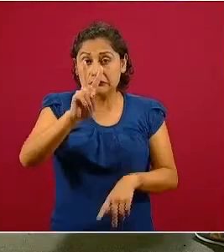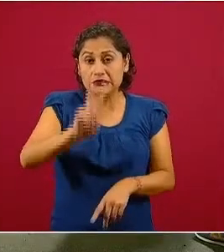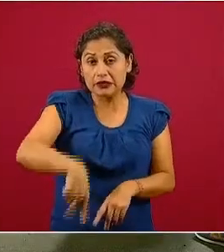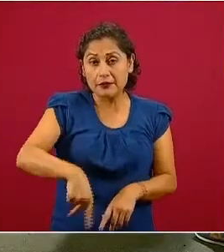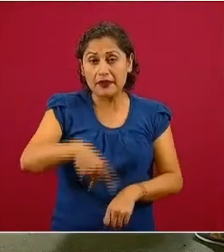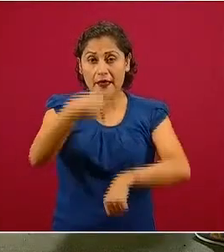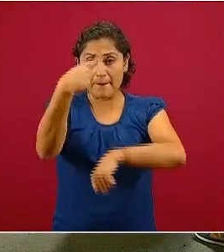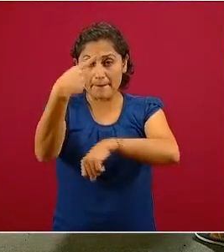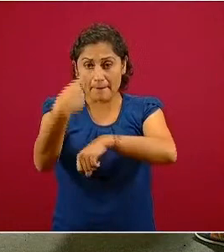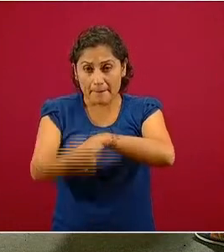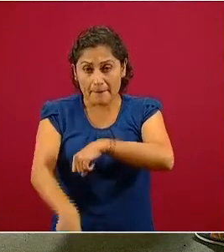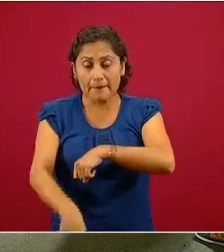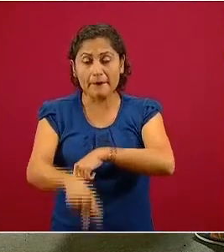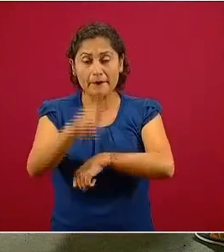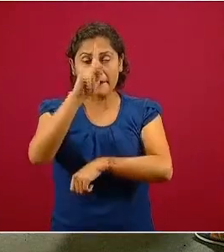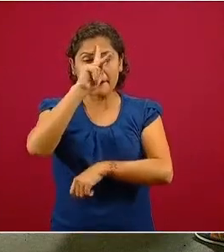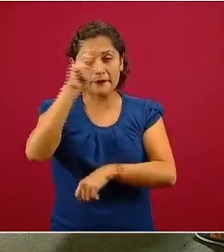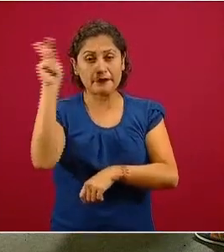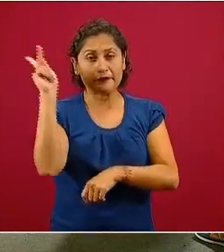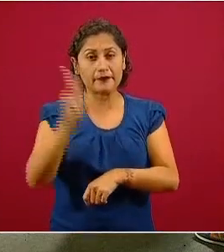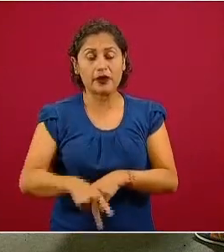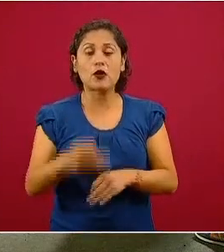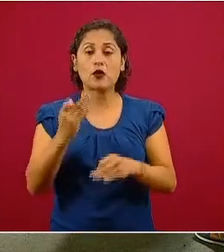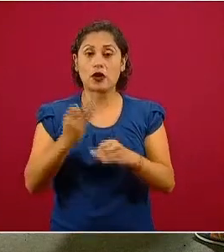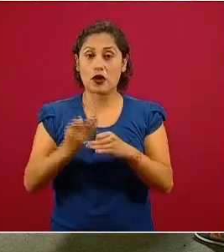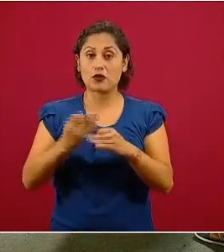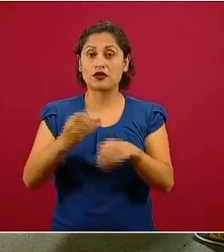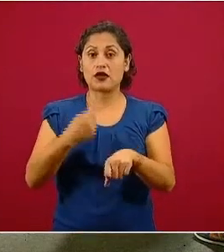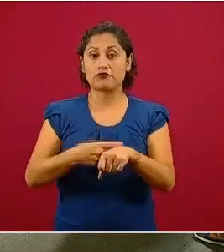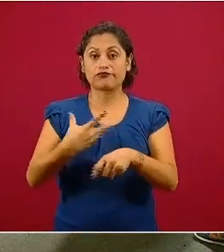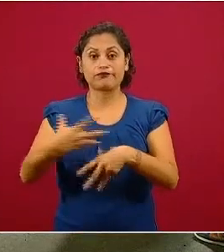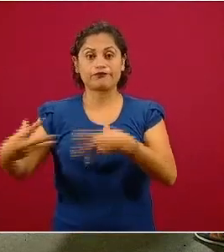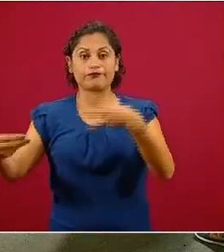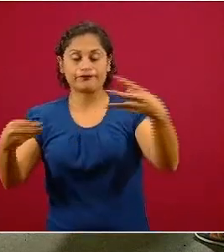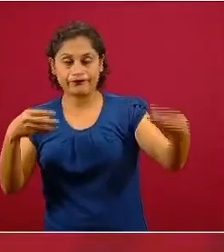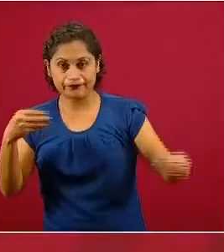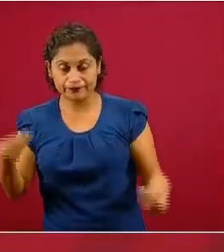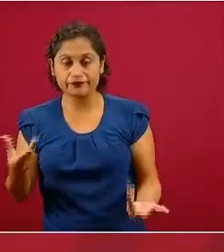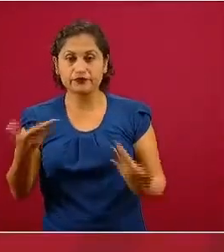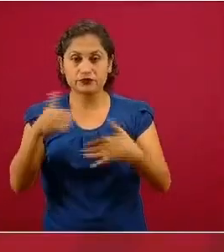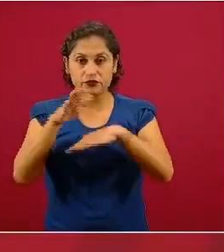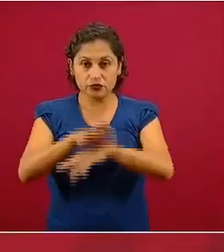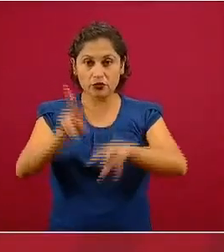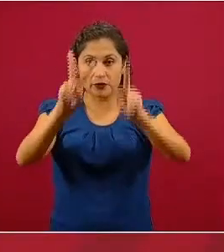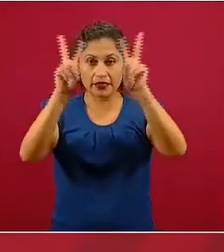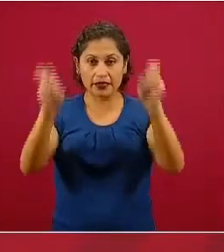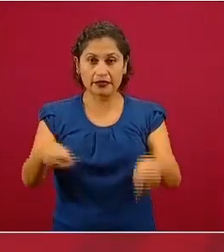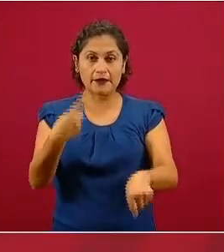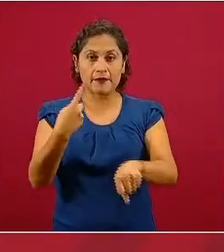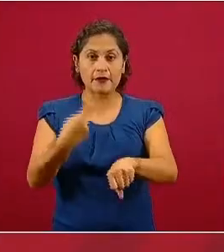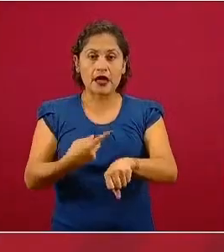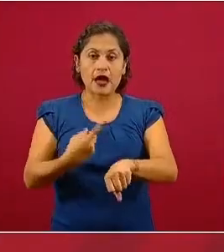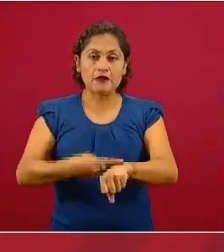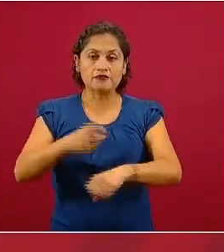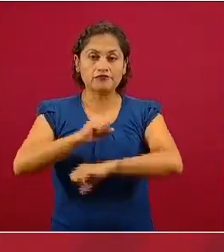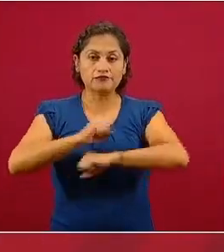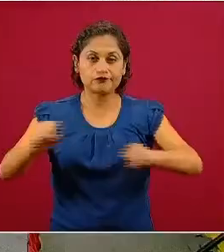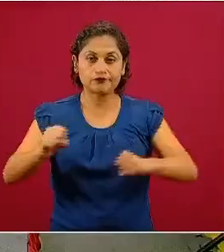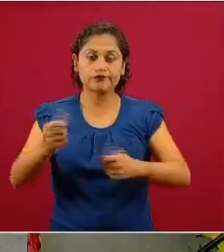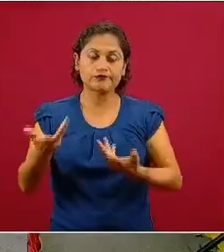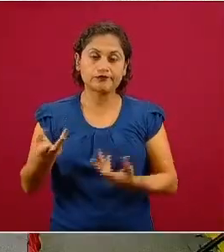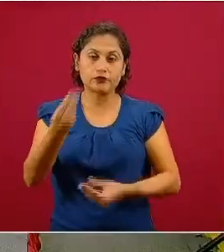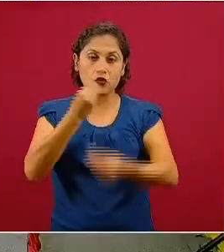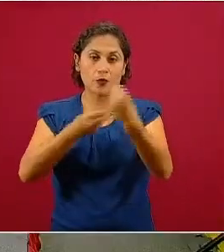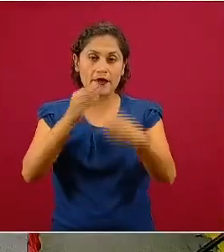consecuencias de esta devastadora pandemia de obesidad, sobrepeso, diabetes asociada a la mala alimentación. Muchas